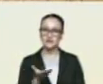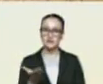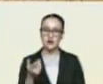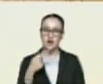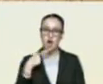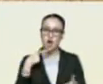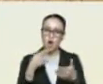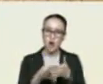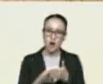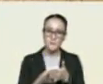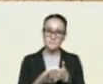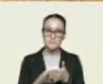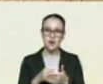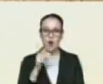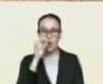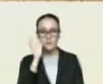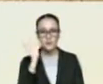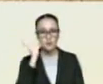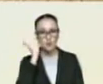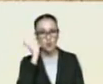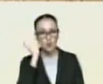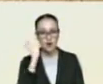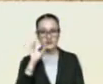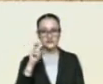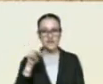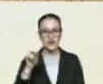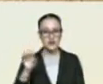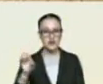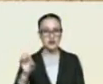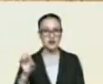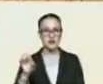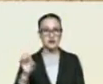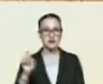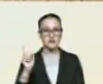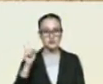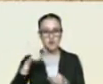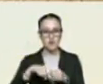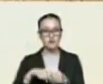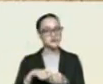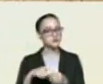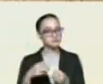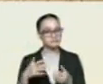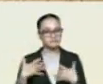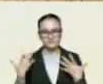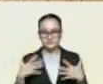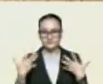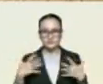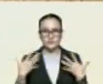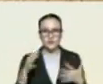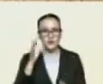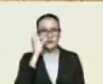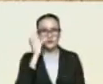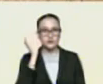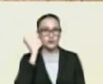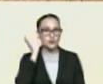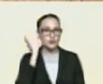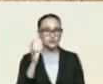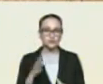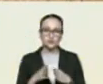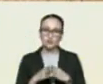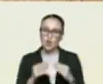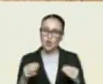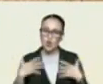y mujeres del Poder Electoral que estamos contentos y contentas cuando un